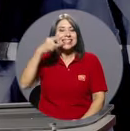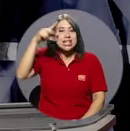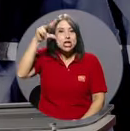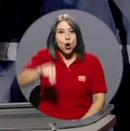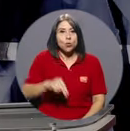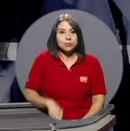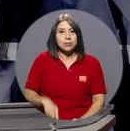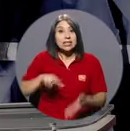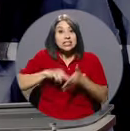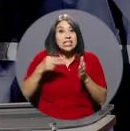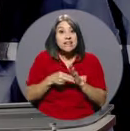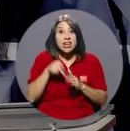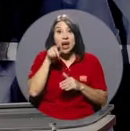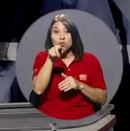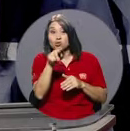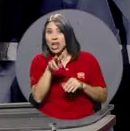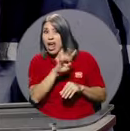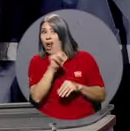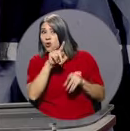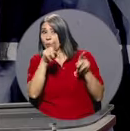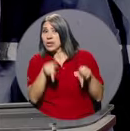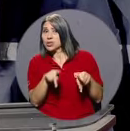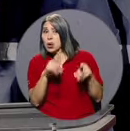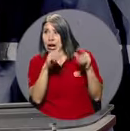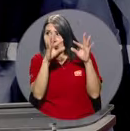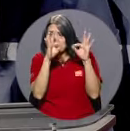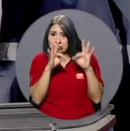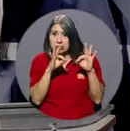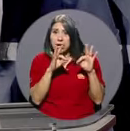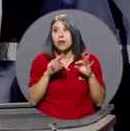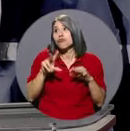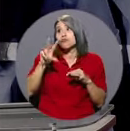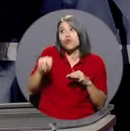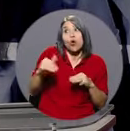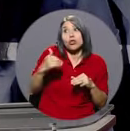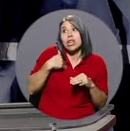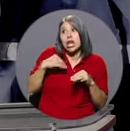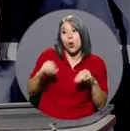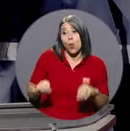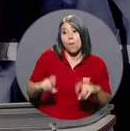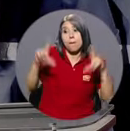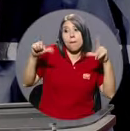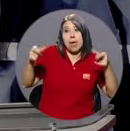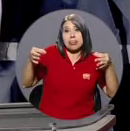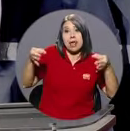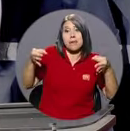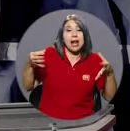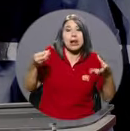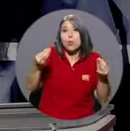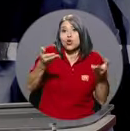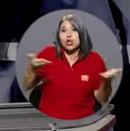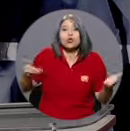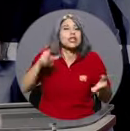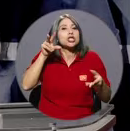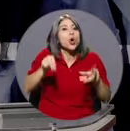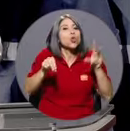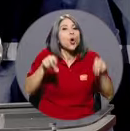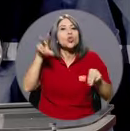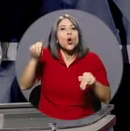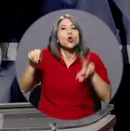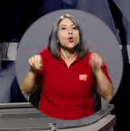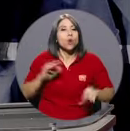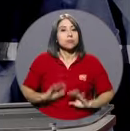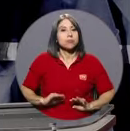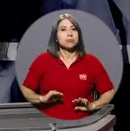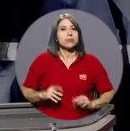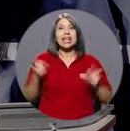sea, nadie va a dejar de ser más persona o menor persona si usted dice, no tengo pantalla plana o un montón de cosas. No, no y no. Ahora, ¿qué hace sucede